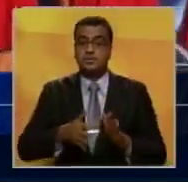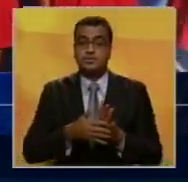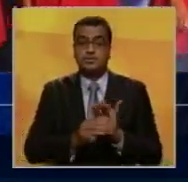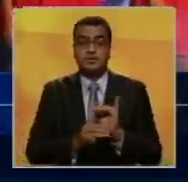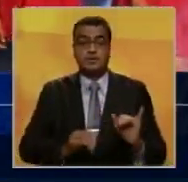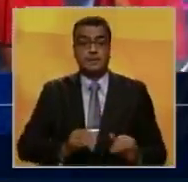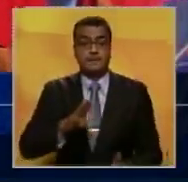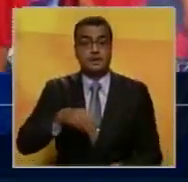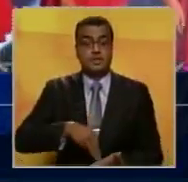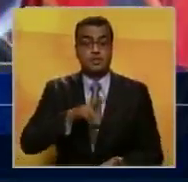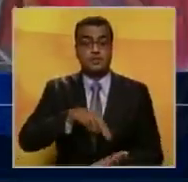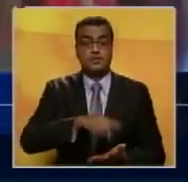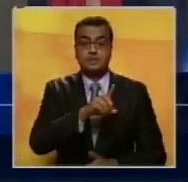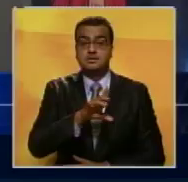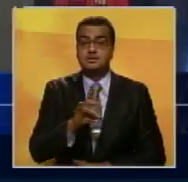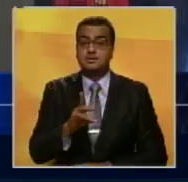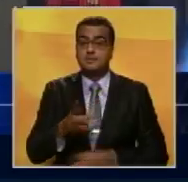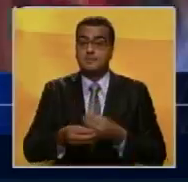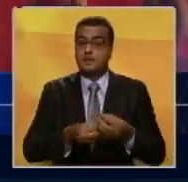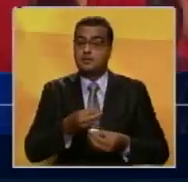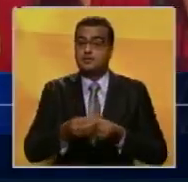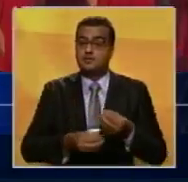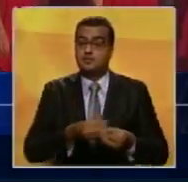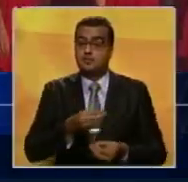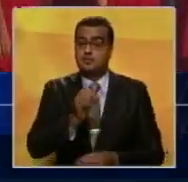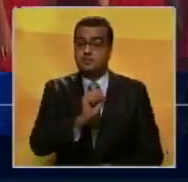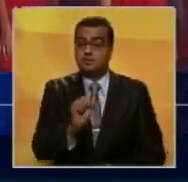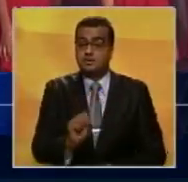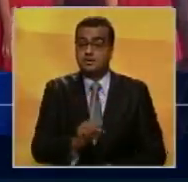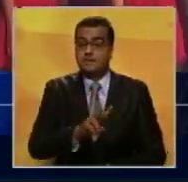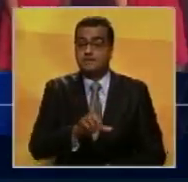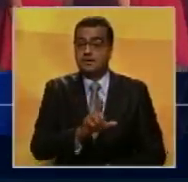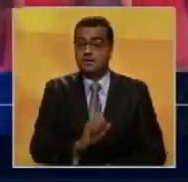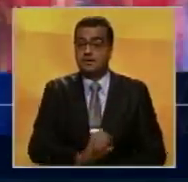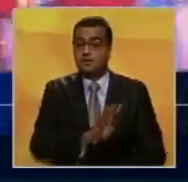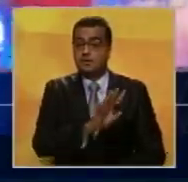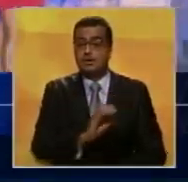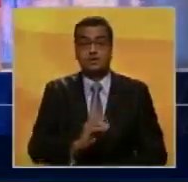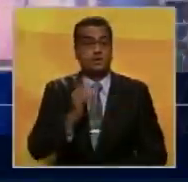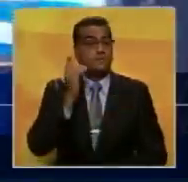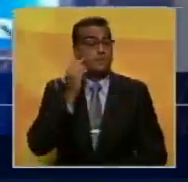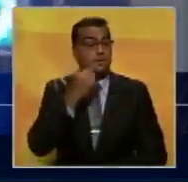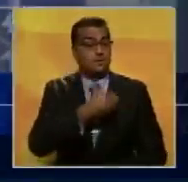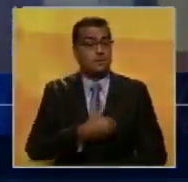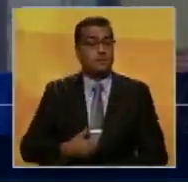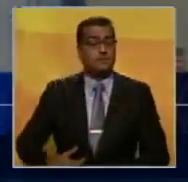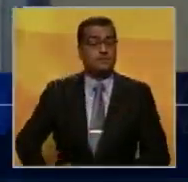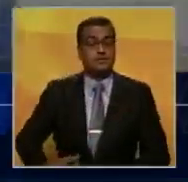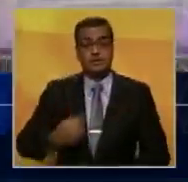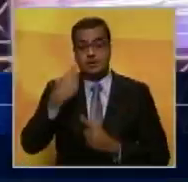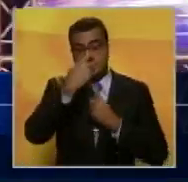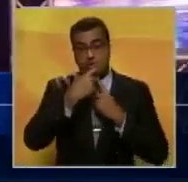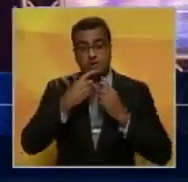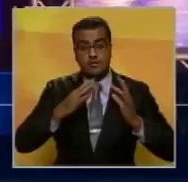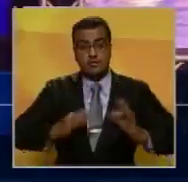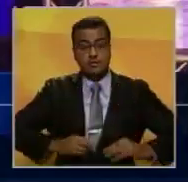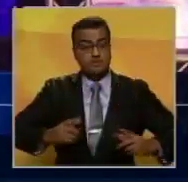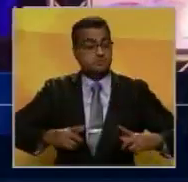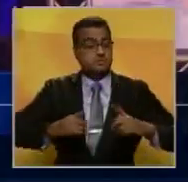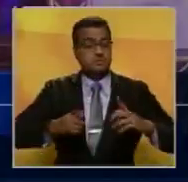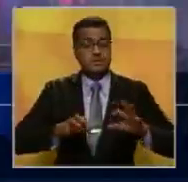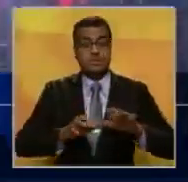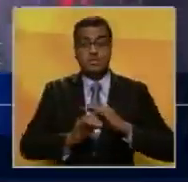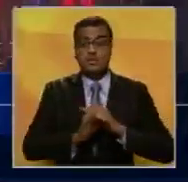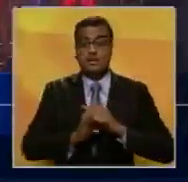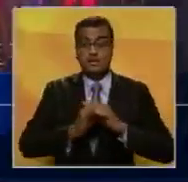Miss Miranda 2017, organizada por Esteban Velázquez. 40 chicas compitieron por las bandas de rostro, figura, elegancia, internet